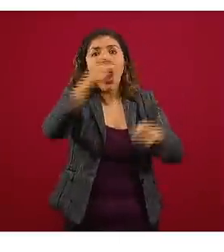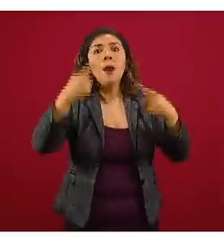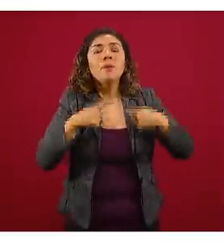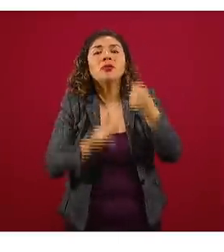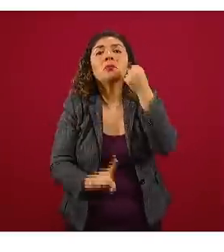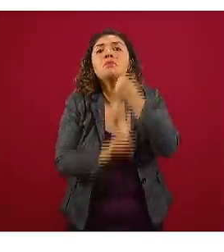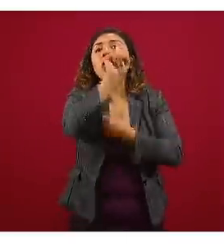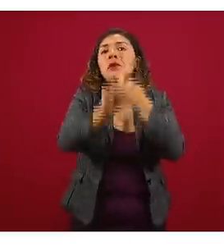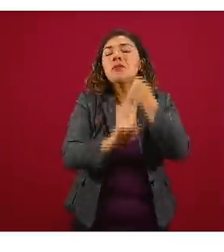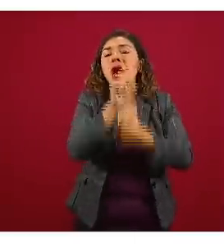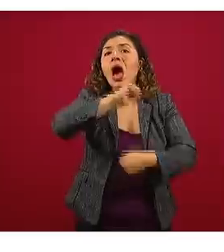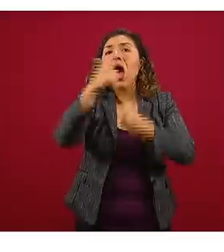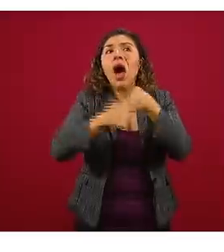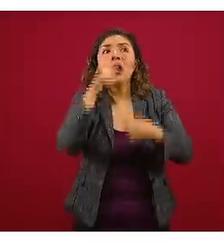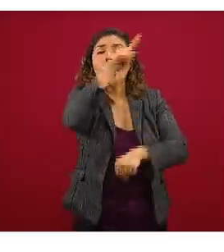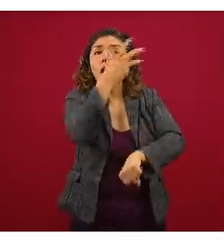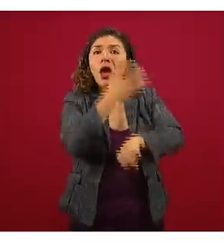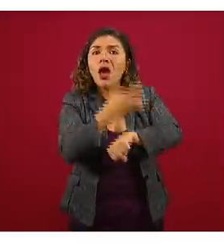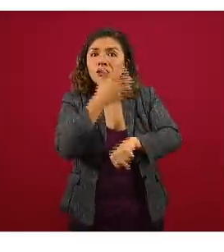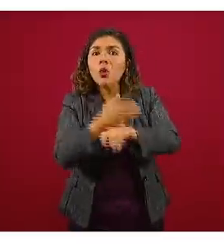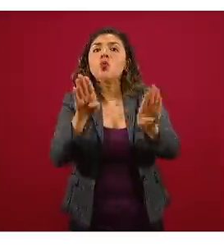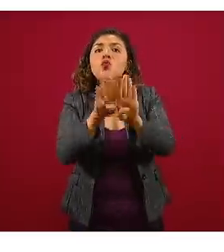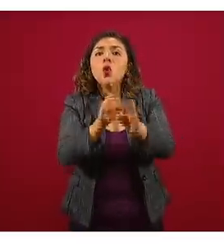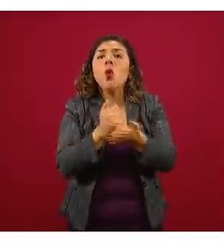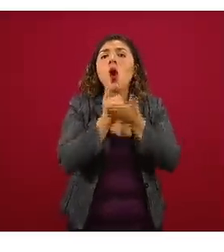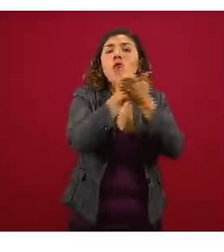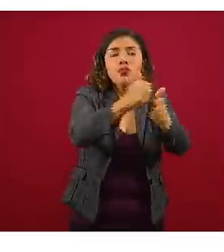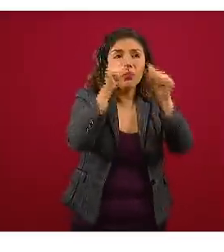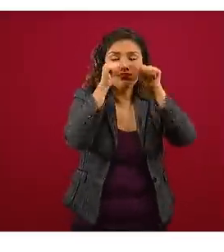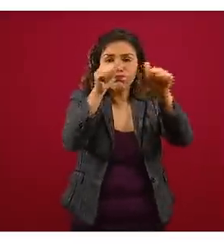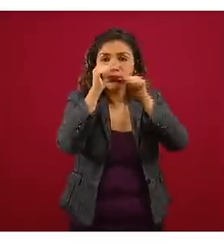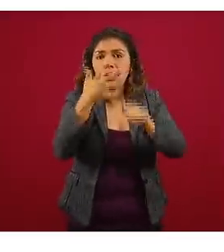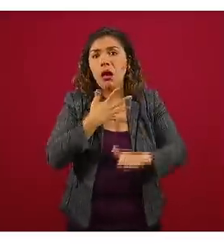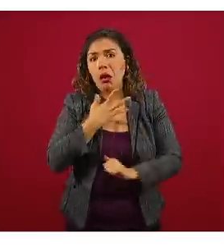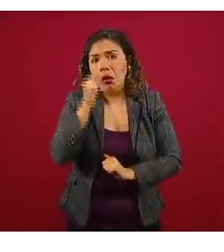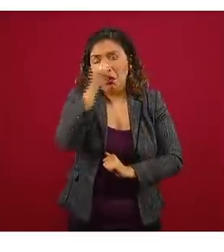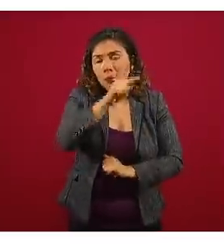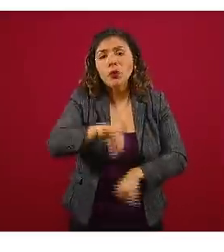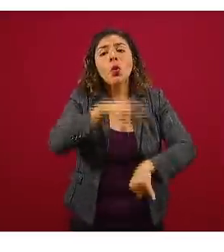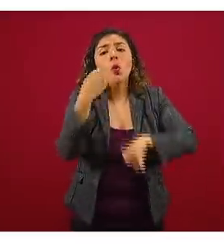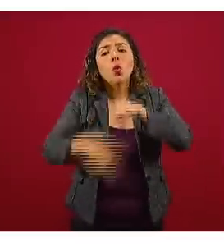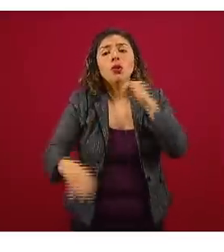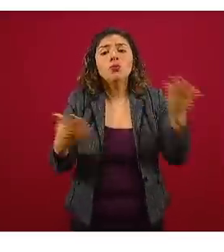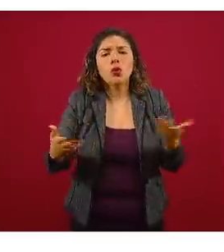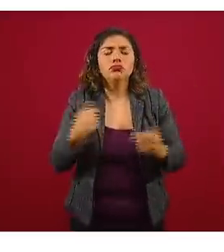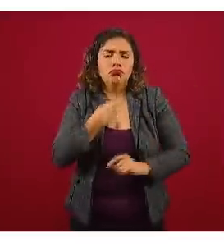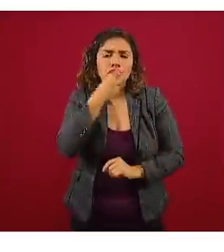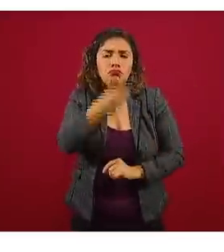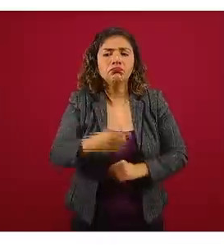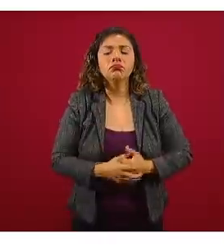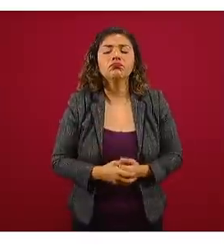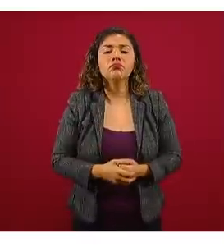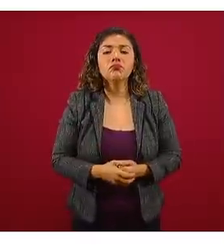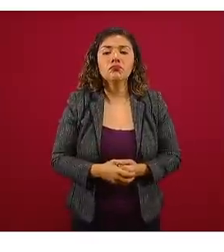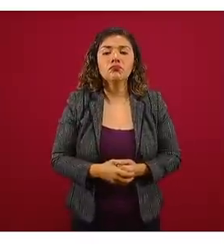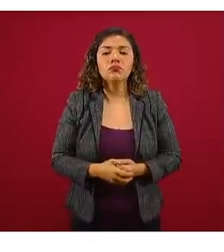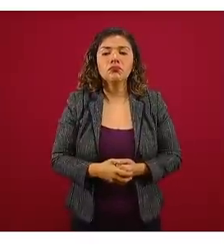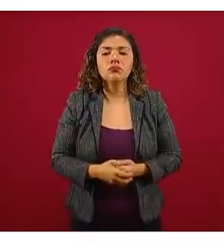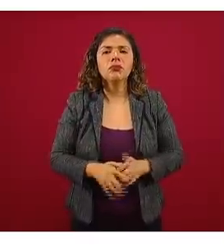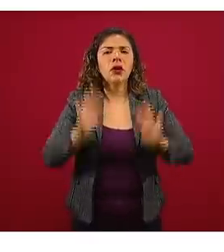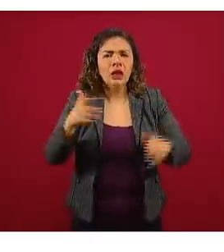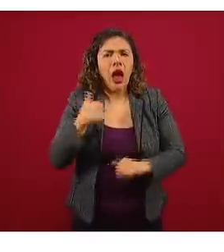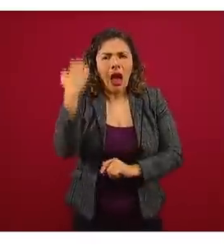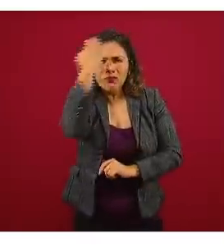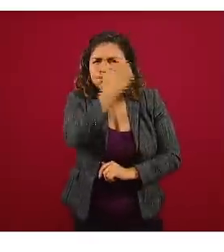sufrido alguna afectación en el territorio de eeuu por último comentar hemos hecho un